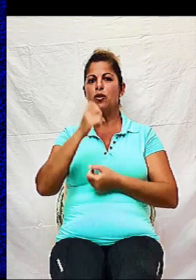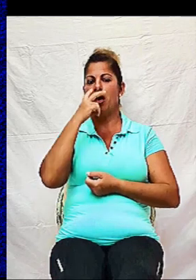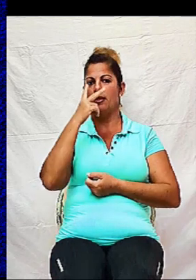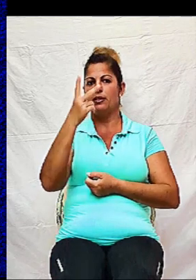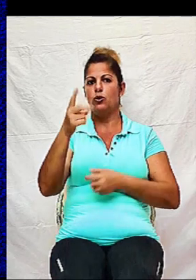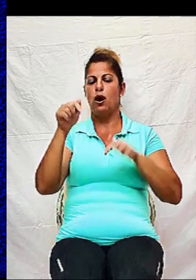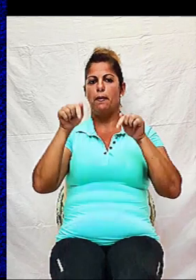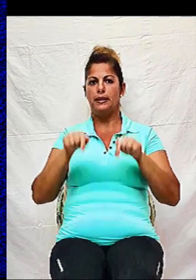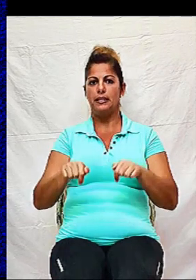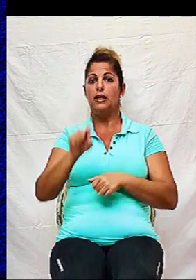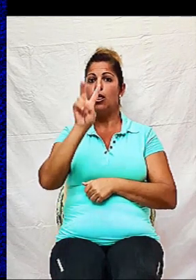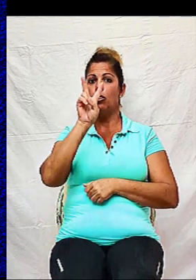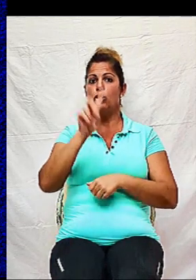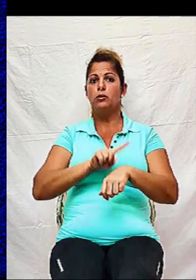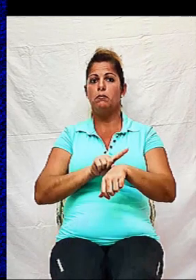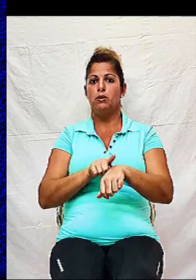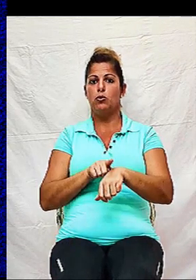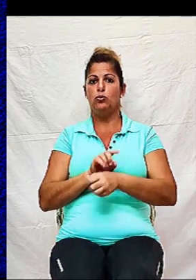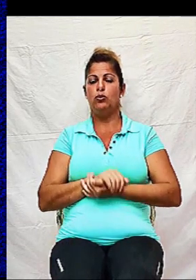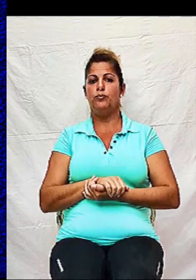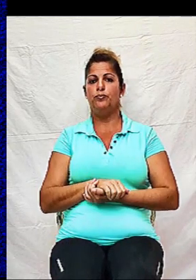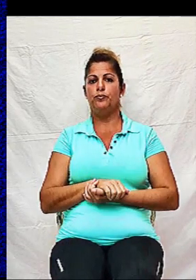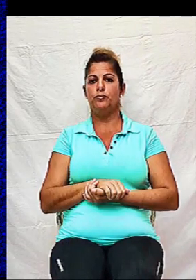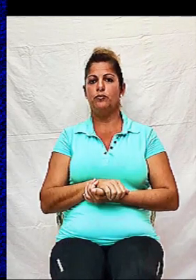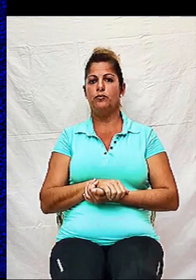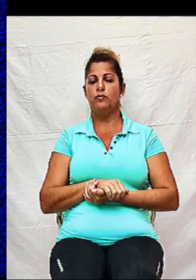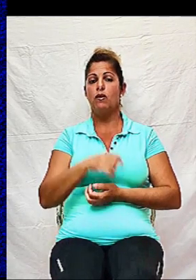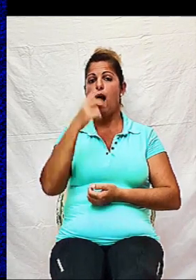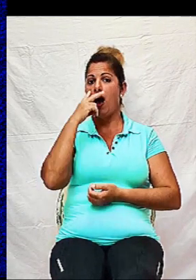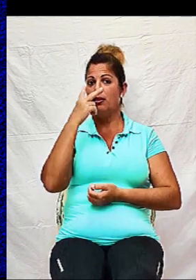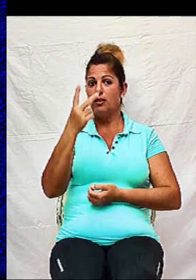Ejercicio de atención al presente. 2 minutos.